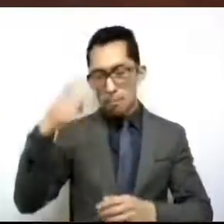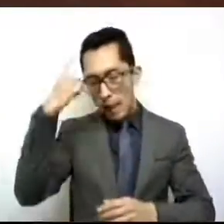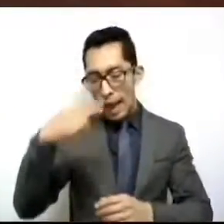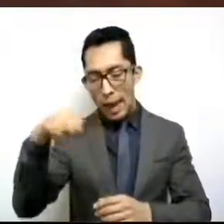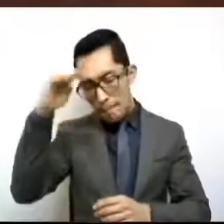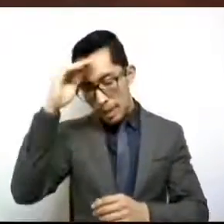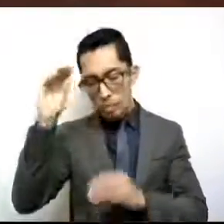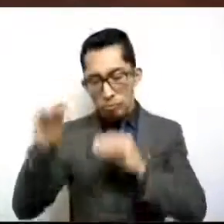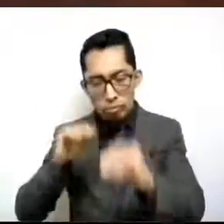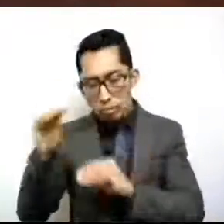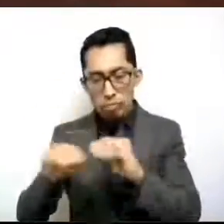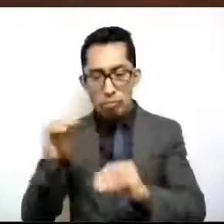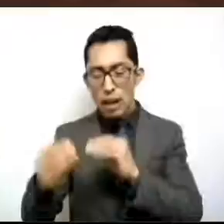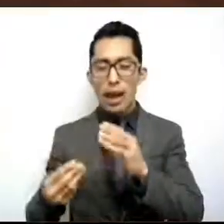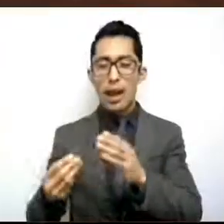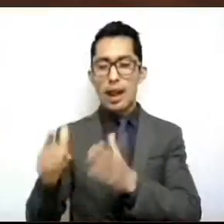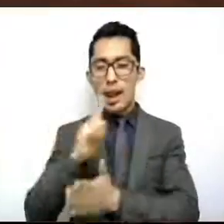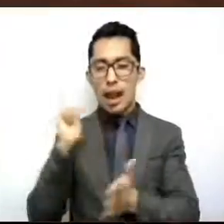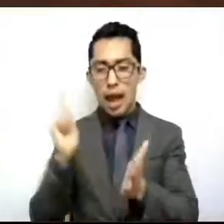leyes